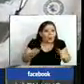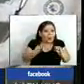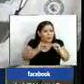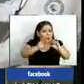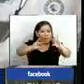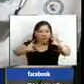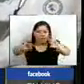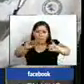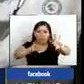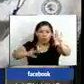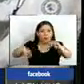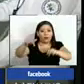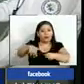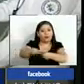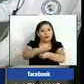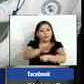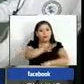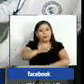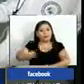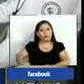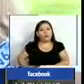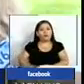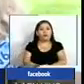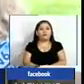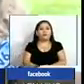propagación del COVID-19 en el territorio nacional.